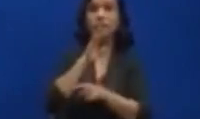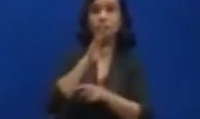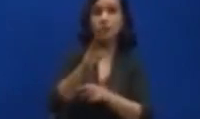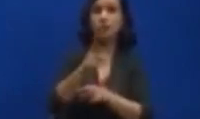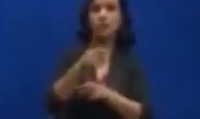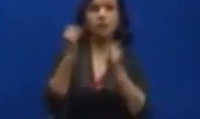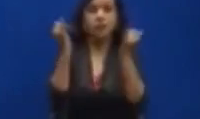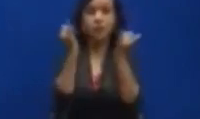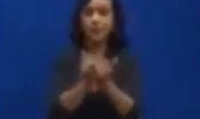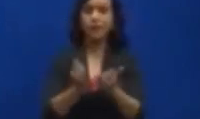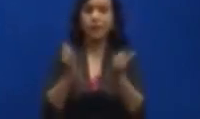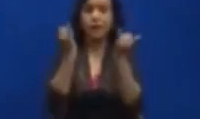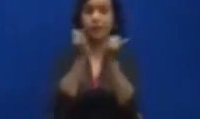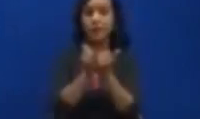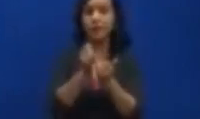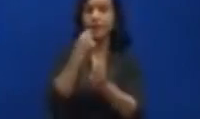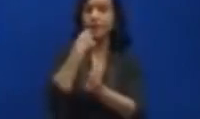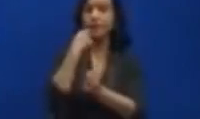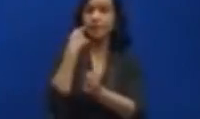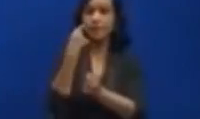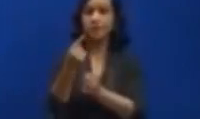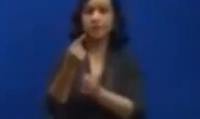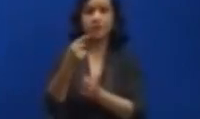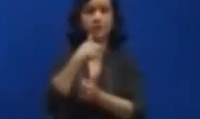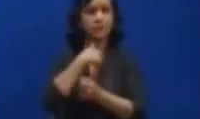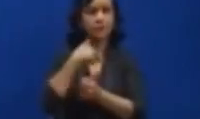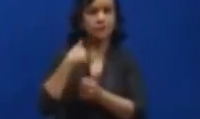mismos que hicieron